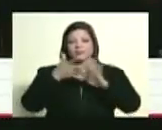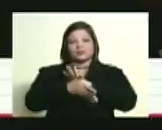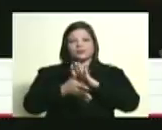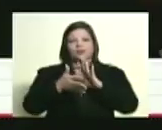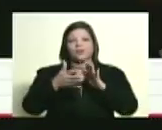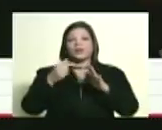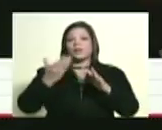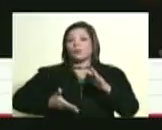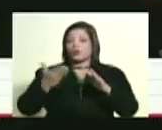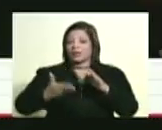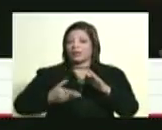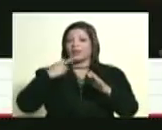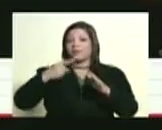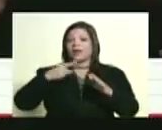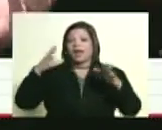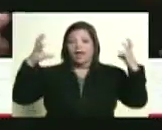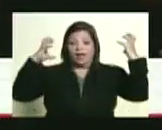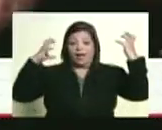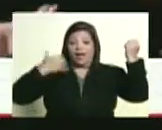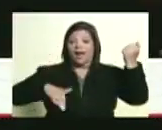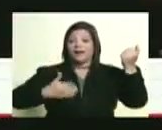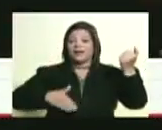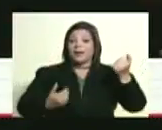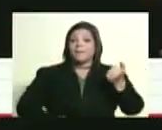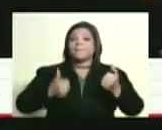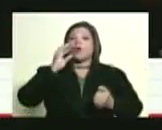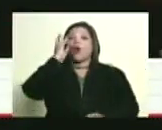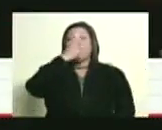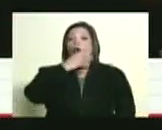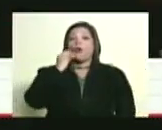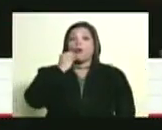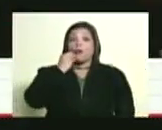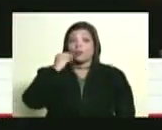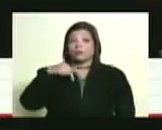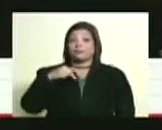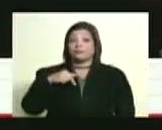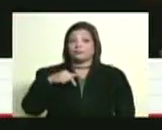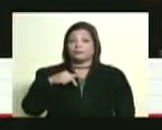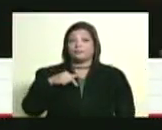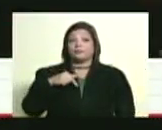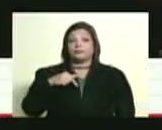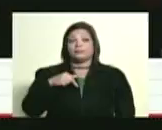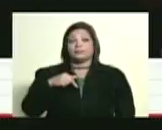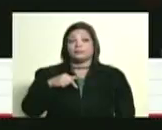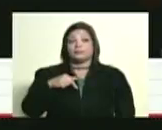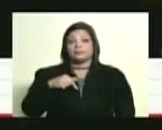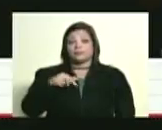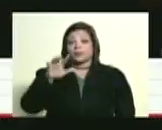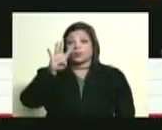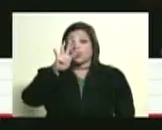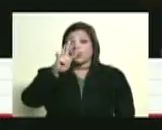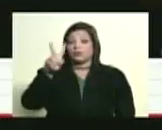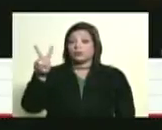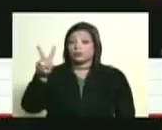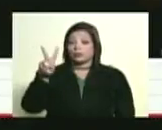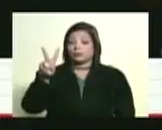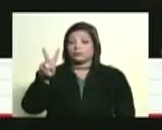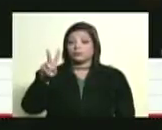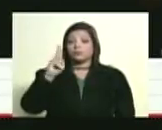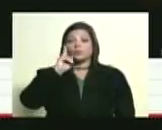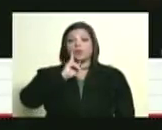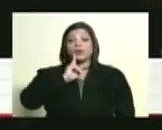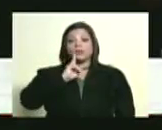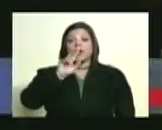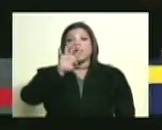a Ali. Ali incluso murió más joven que la edad que tengo yo ahorita, ¿no? ¿Qué edad tenía Ali? 42 años. 42. Y Bolívar muere a